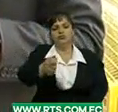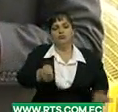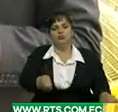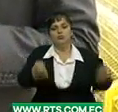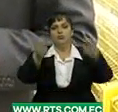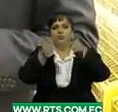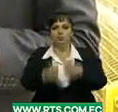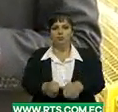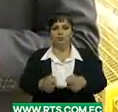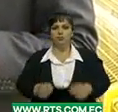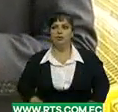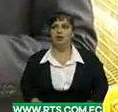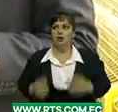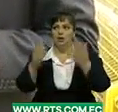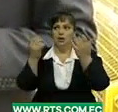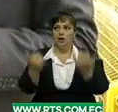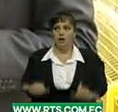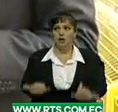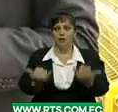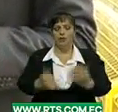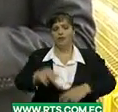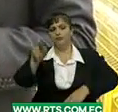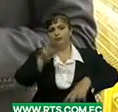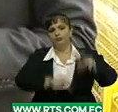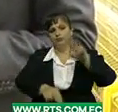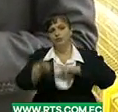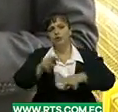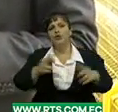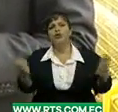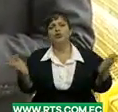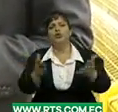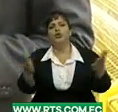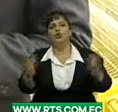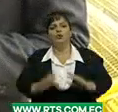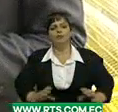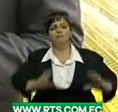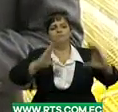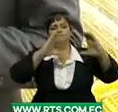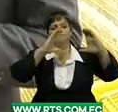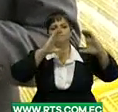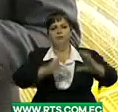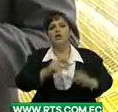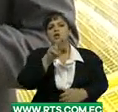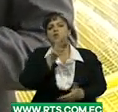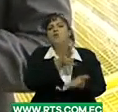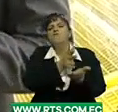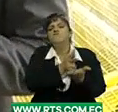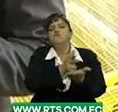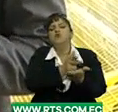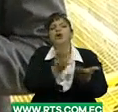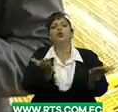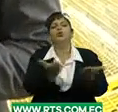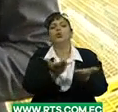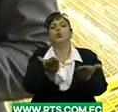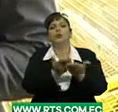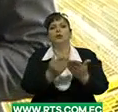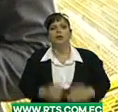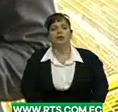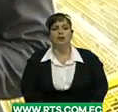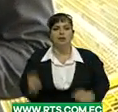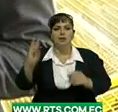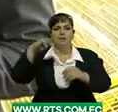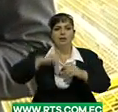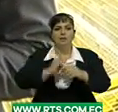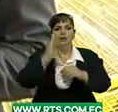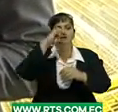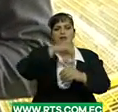a 2 nuevas estaciones. La primera, Mapasingue, Universidades y la calle Julián Coronel. Y la segunda, la que enlace